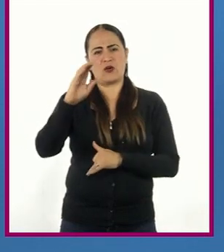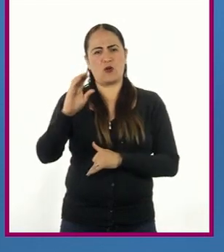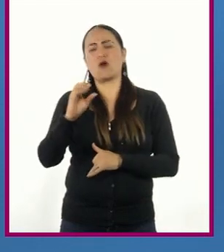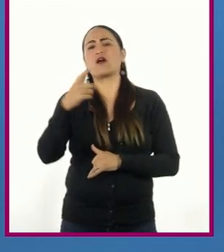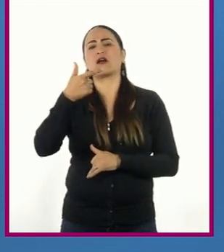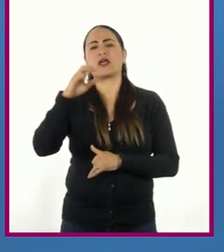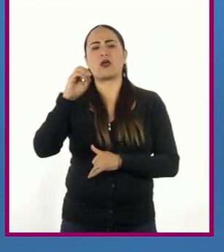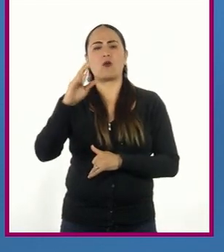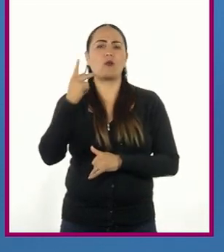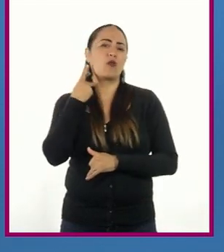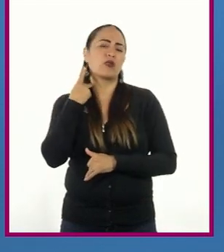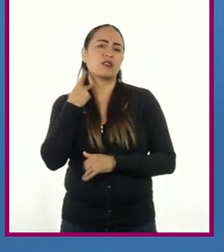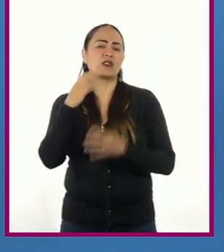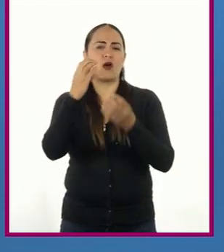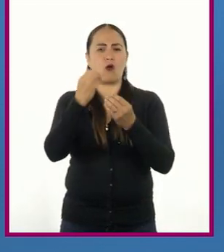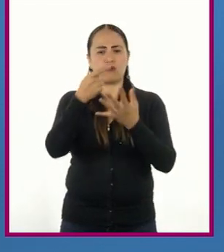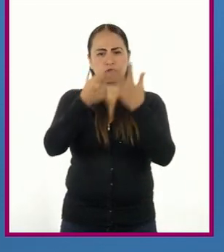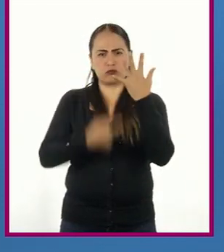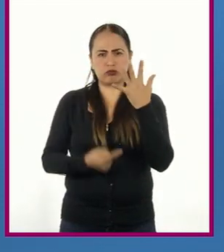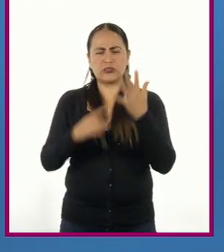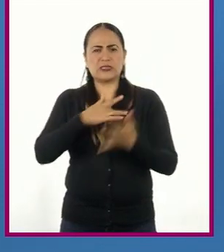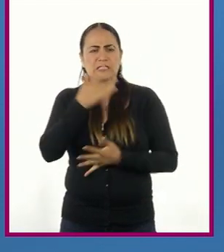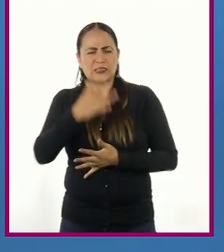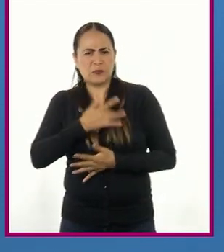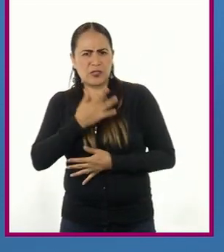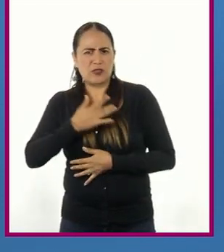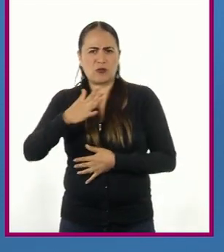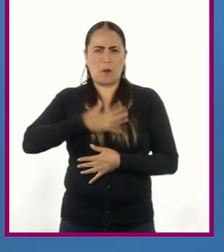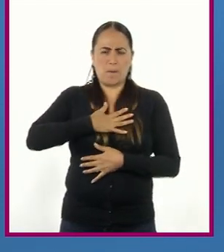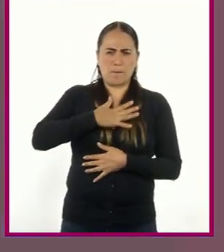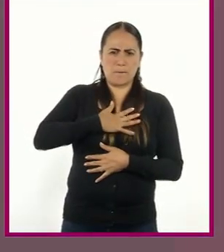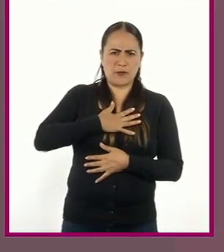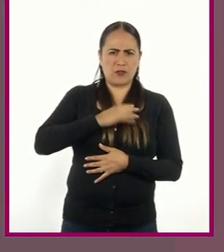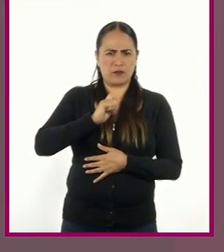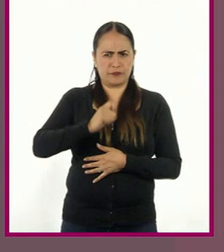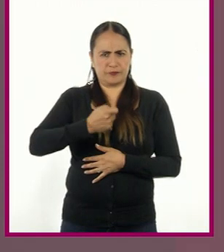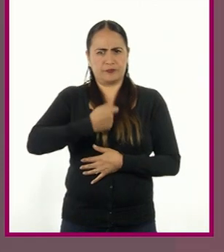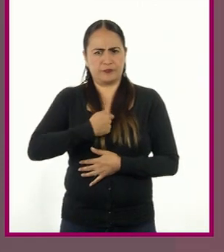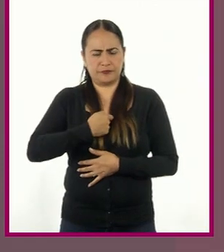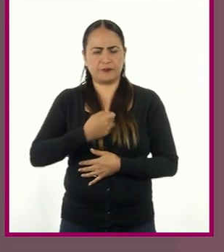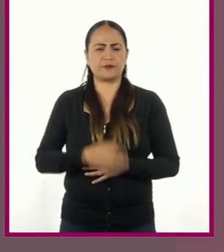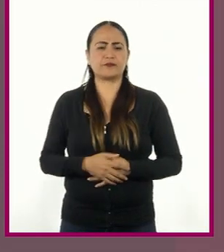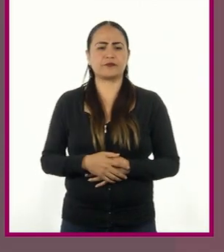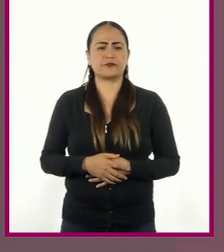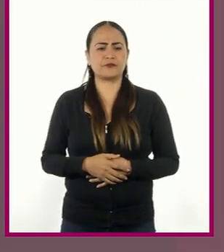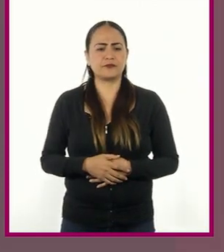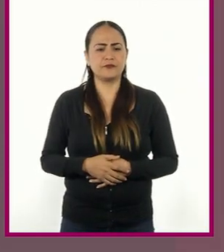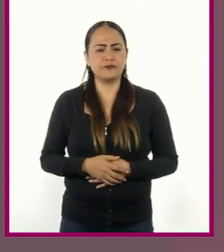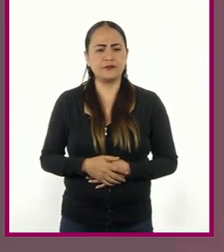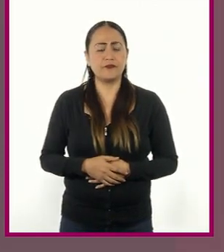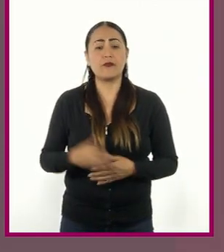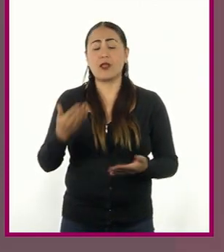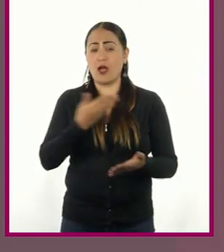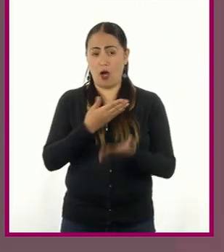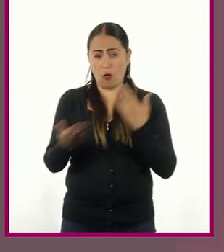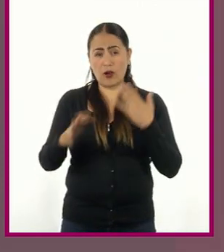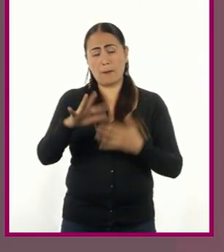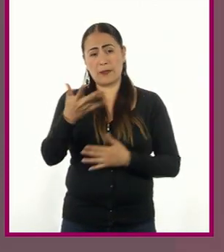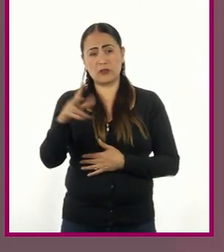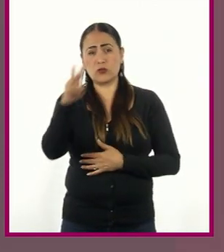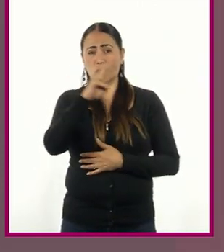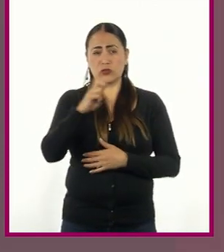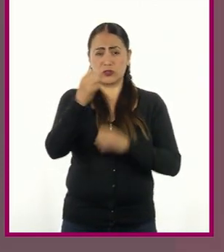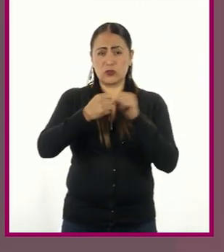identidad nacional o el sentimiento de pertenencia a una patria. En todo caso, todavía hoy, cerca de 200